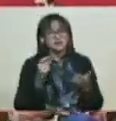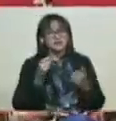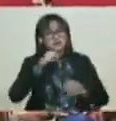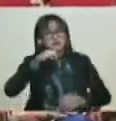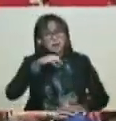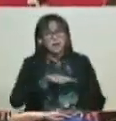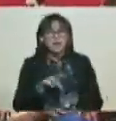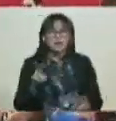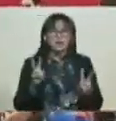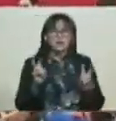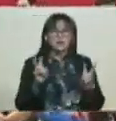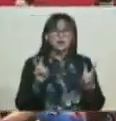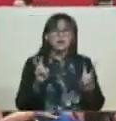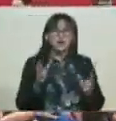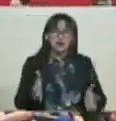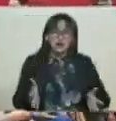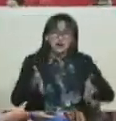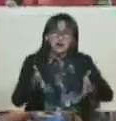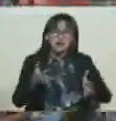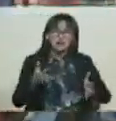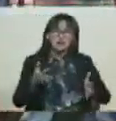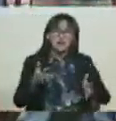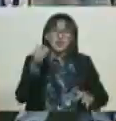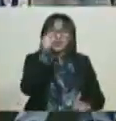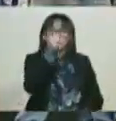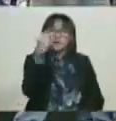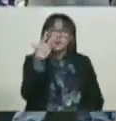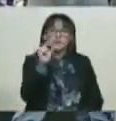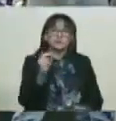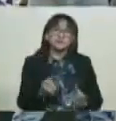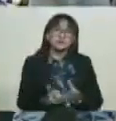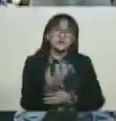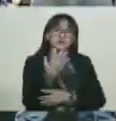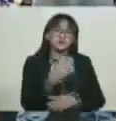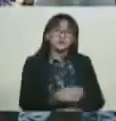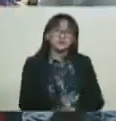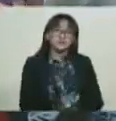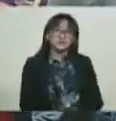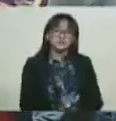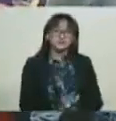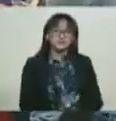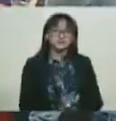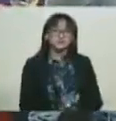historia ganando la batalla del domingo 20 de mayo